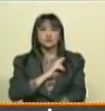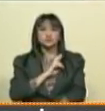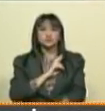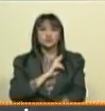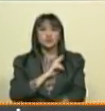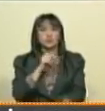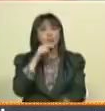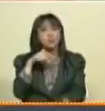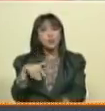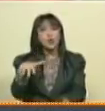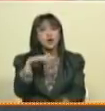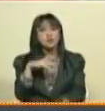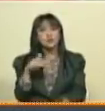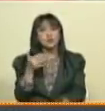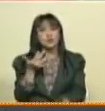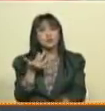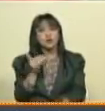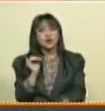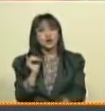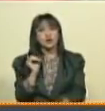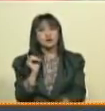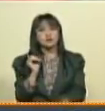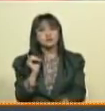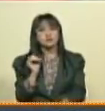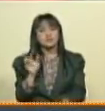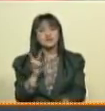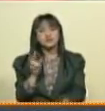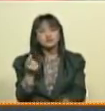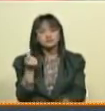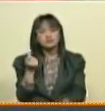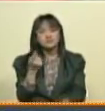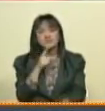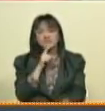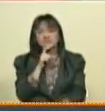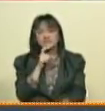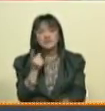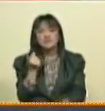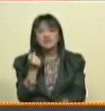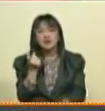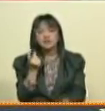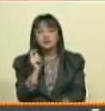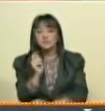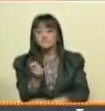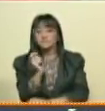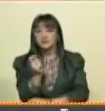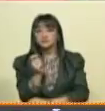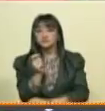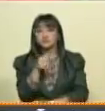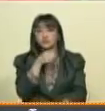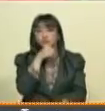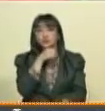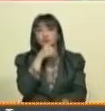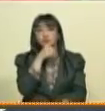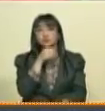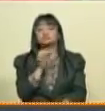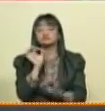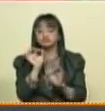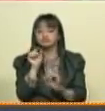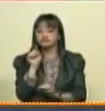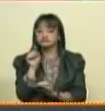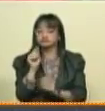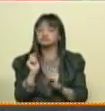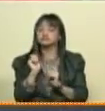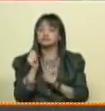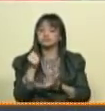pueblo, si existiese un venezolano, una venezolana en edad de pensionarse, a ese venezolano le